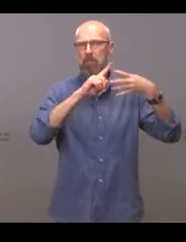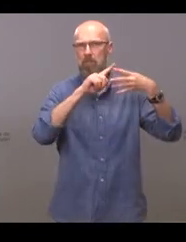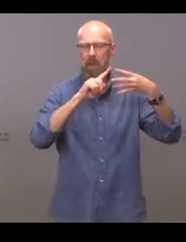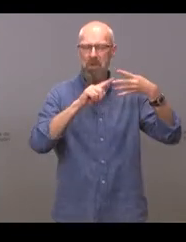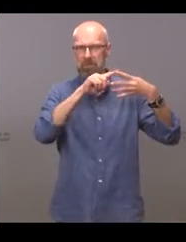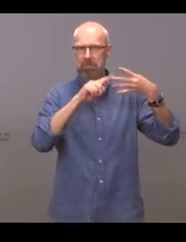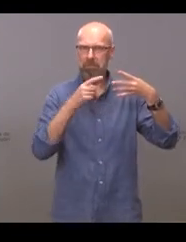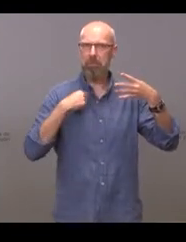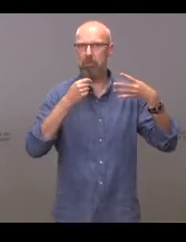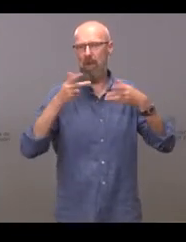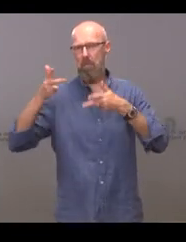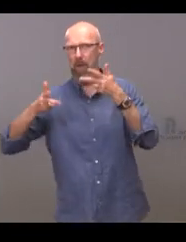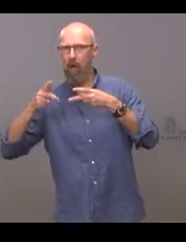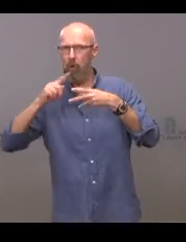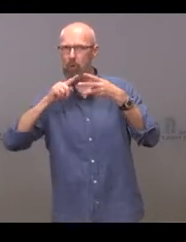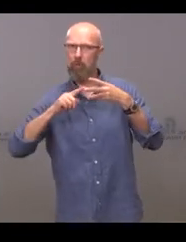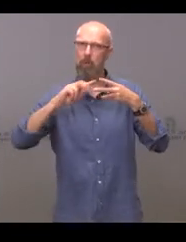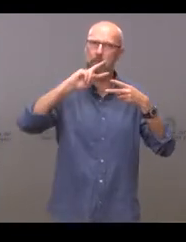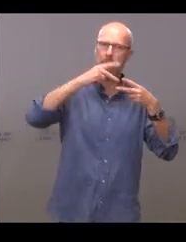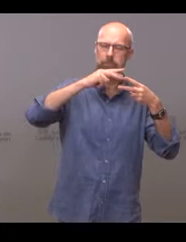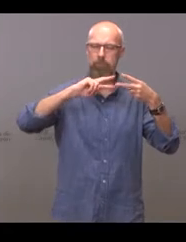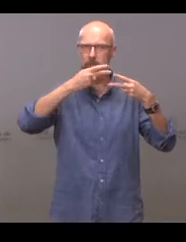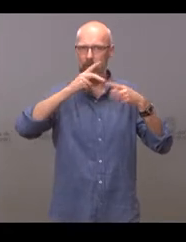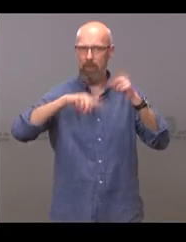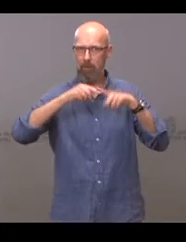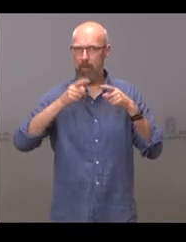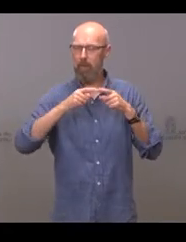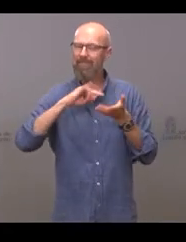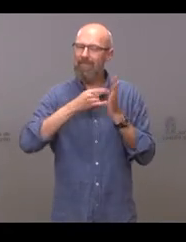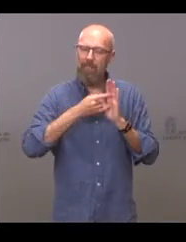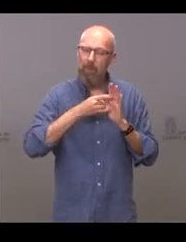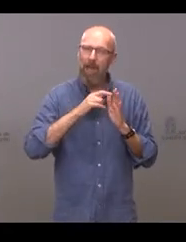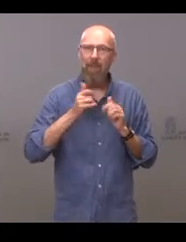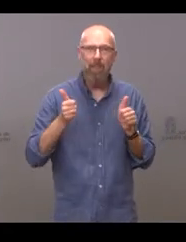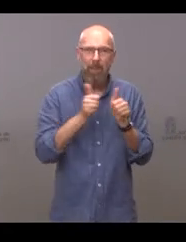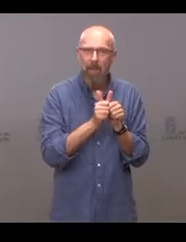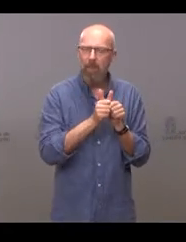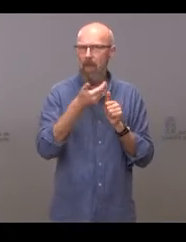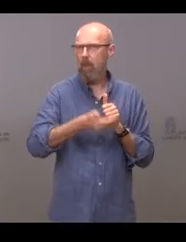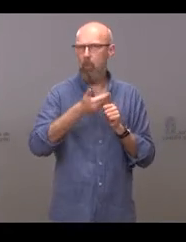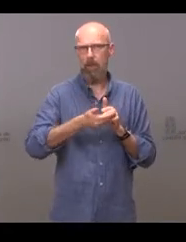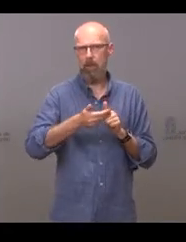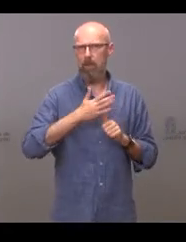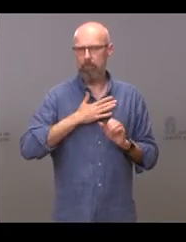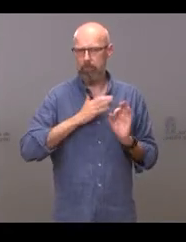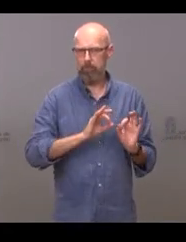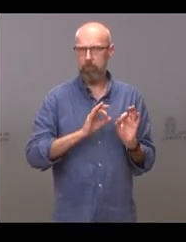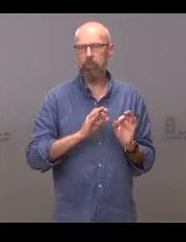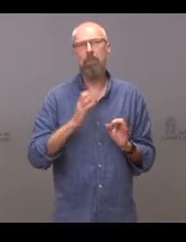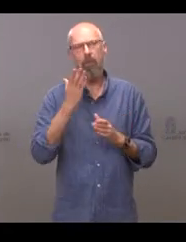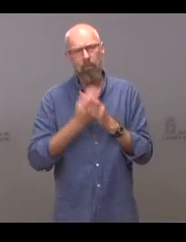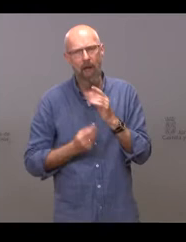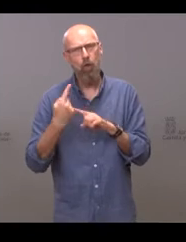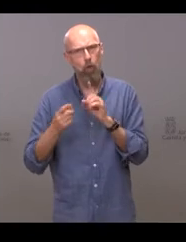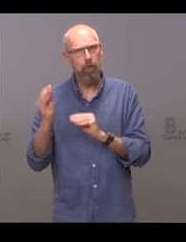somos los primeros a través de los segundos dependiendo que pero tenemos un sistema de dependencia muy potente que tiene fallos todavía que hay que